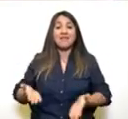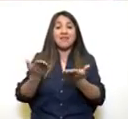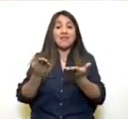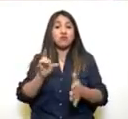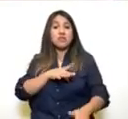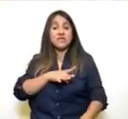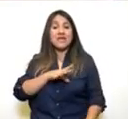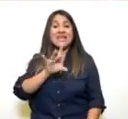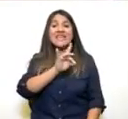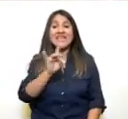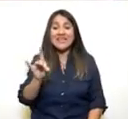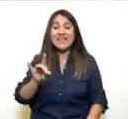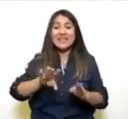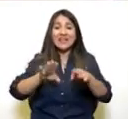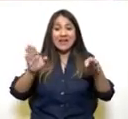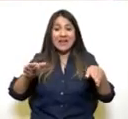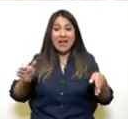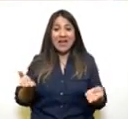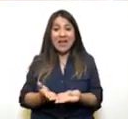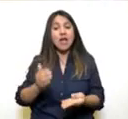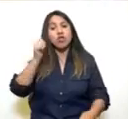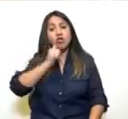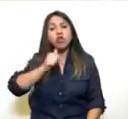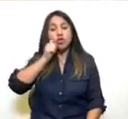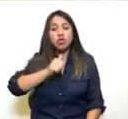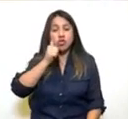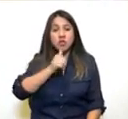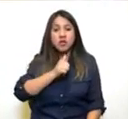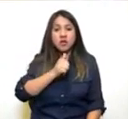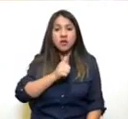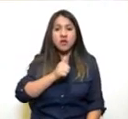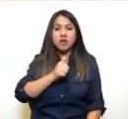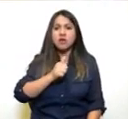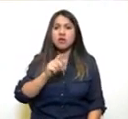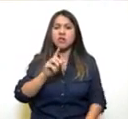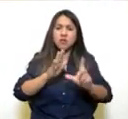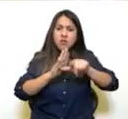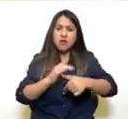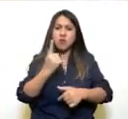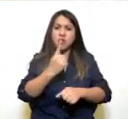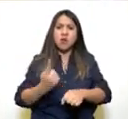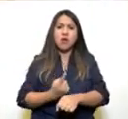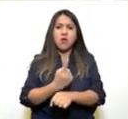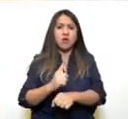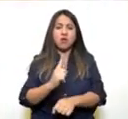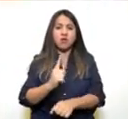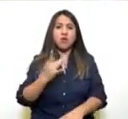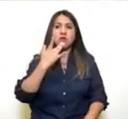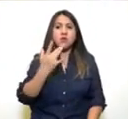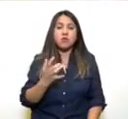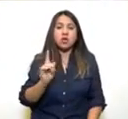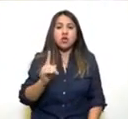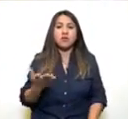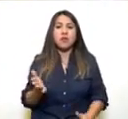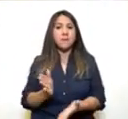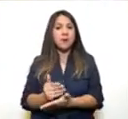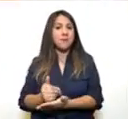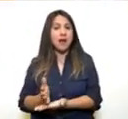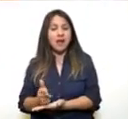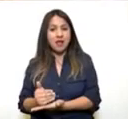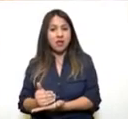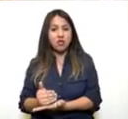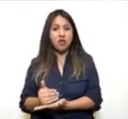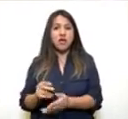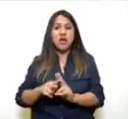500 cajas diarias no nos demorábamos una hora porque no estaban preparados hacen